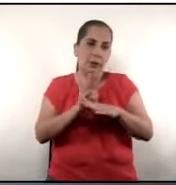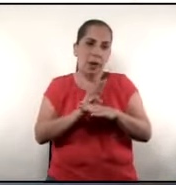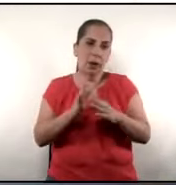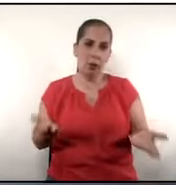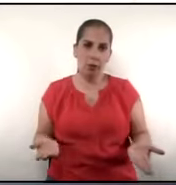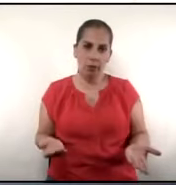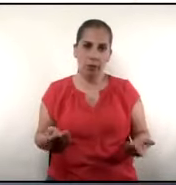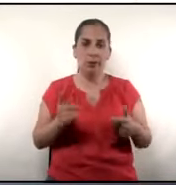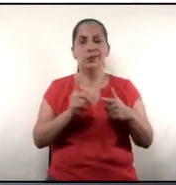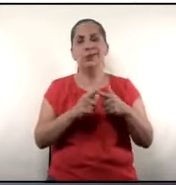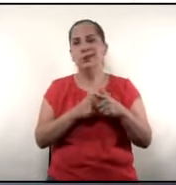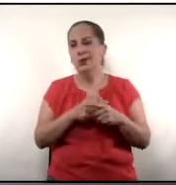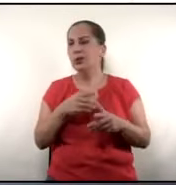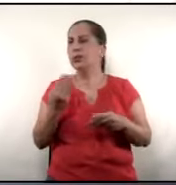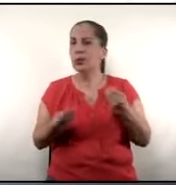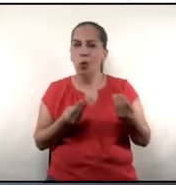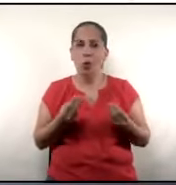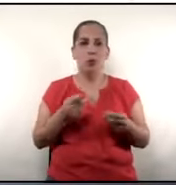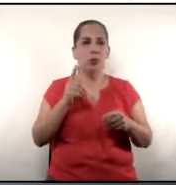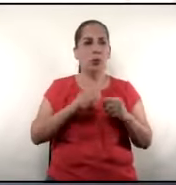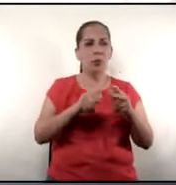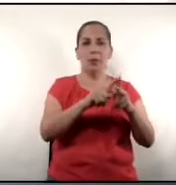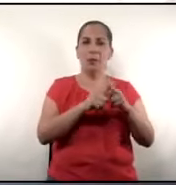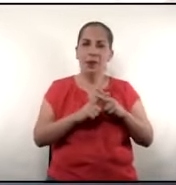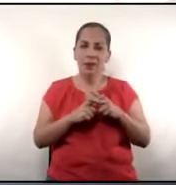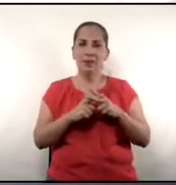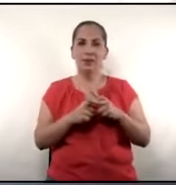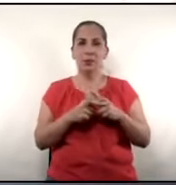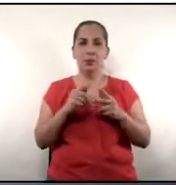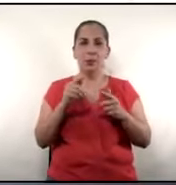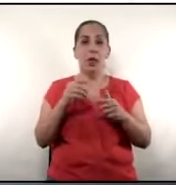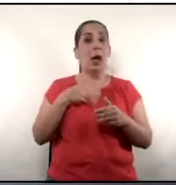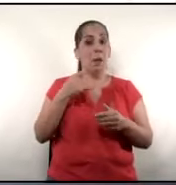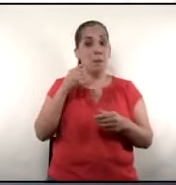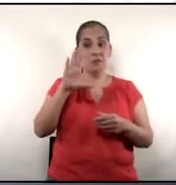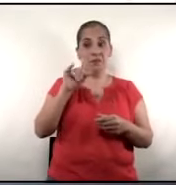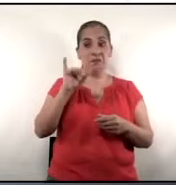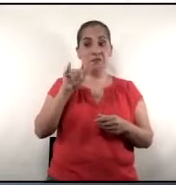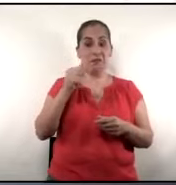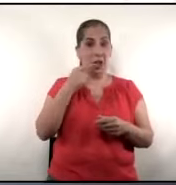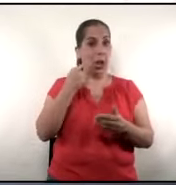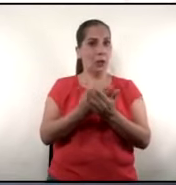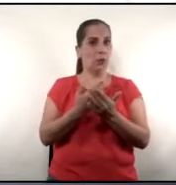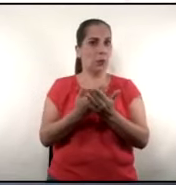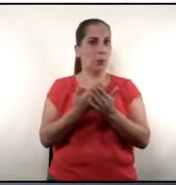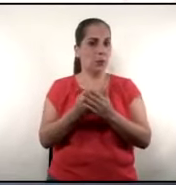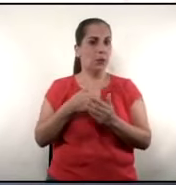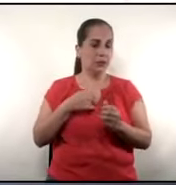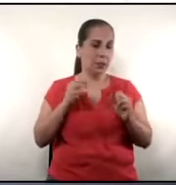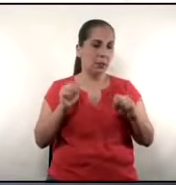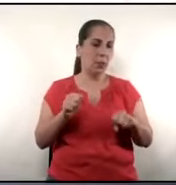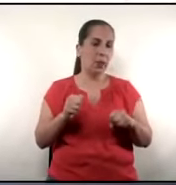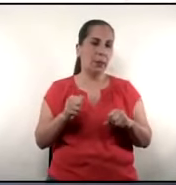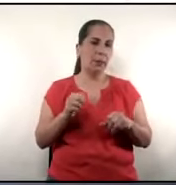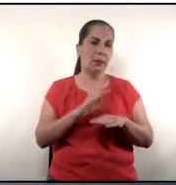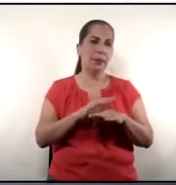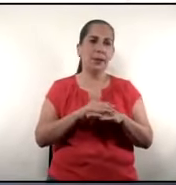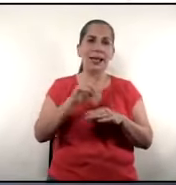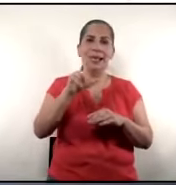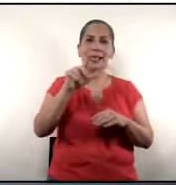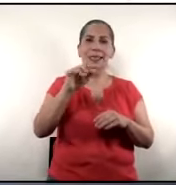créditos blandos, incluso hay una propuesta del CEFIA que ya me llama la atención, es crear una ley que permita se llama